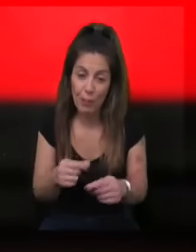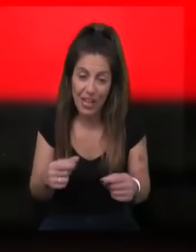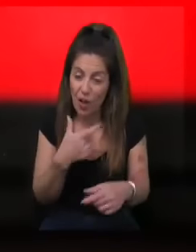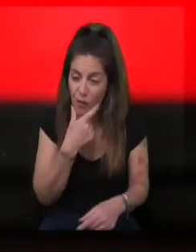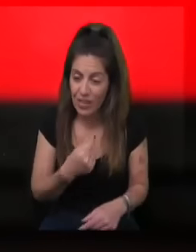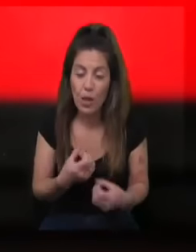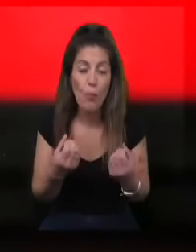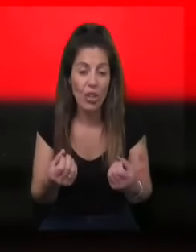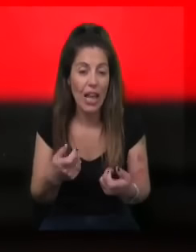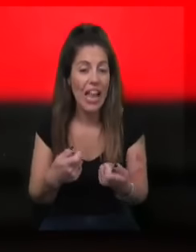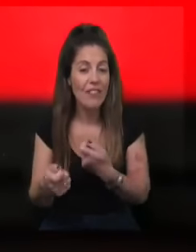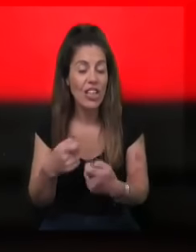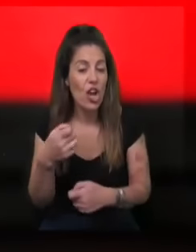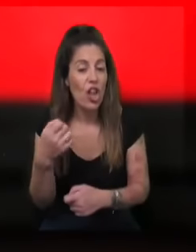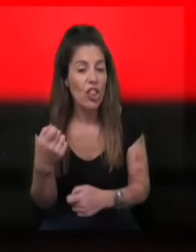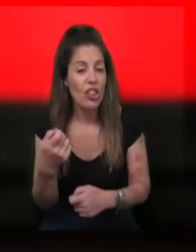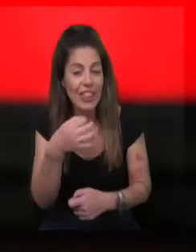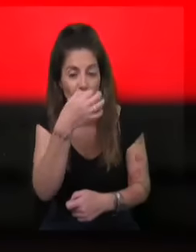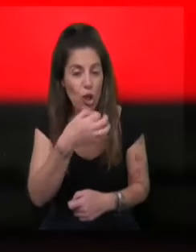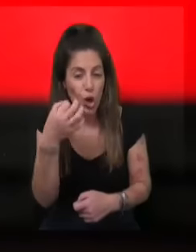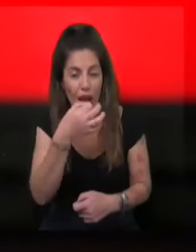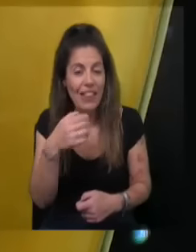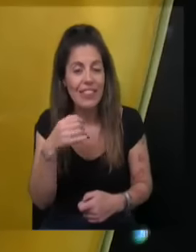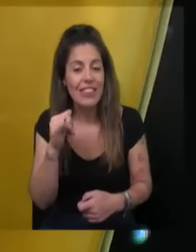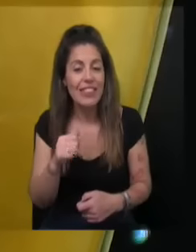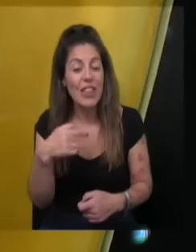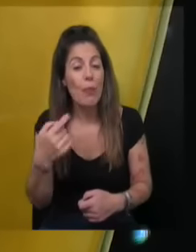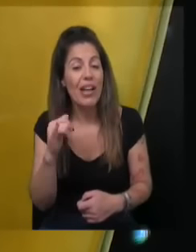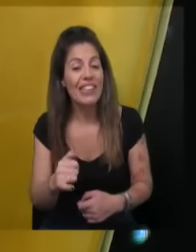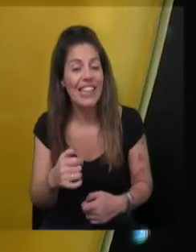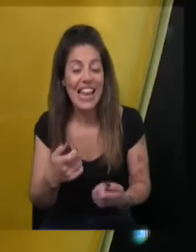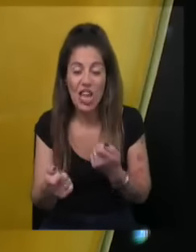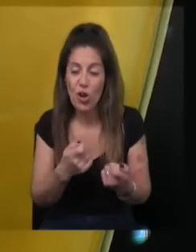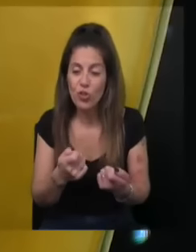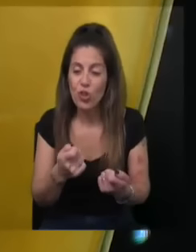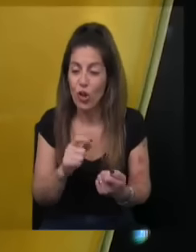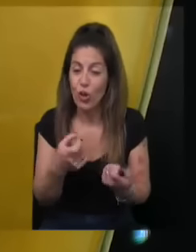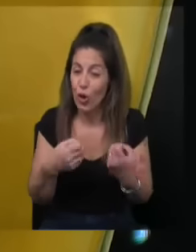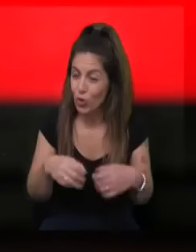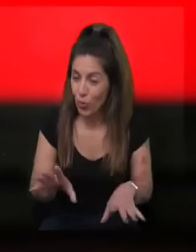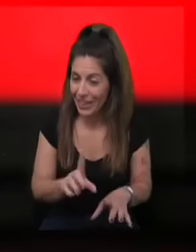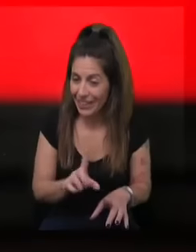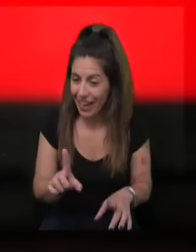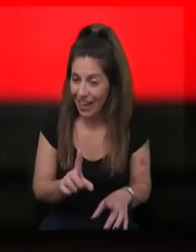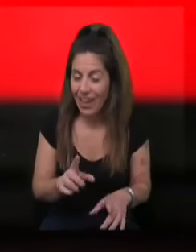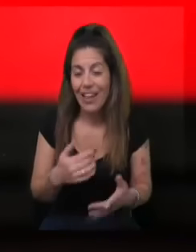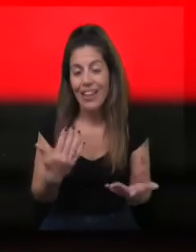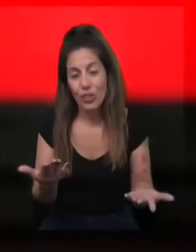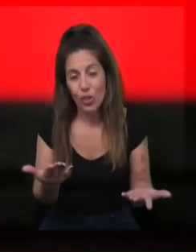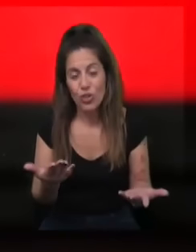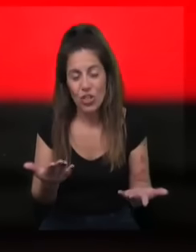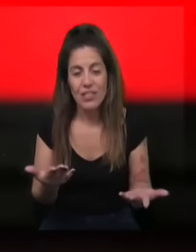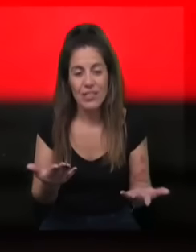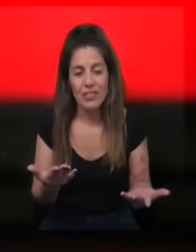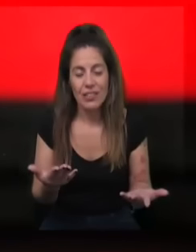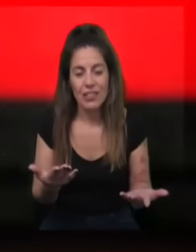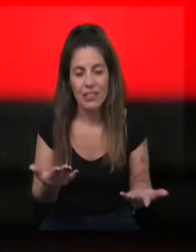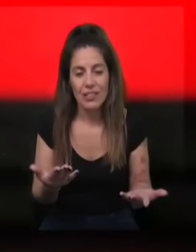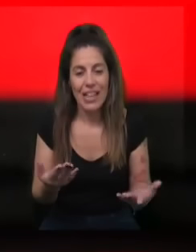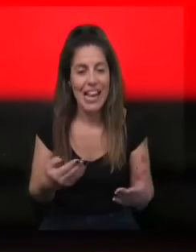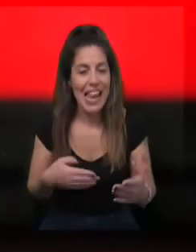narcotráfico después que tiene el negocio No lo suelta este todos entendemos eso Entonces por lo tanto la